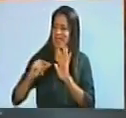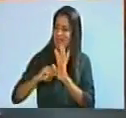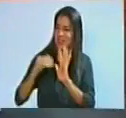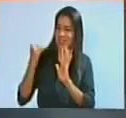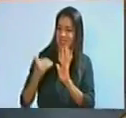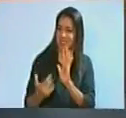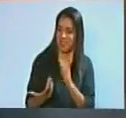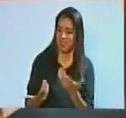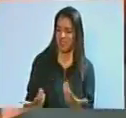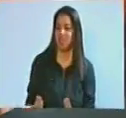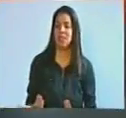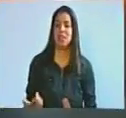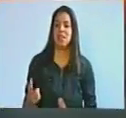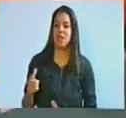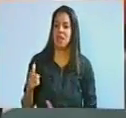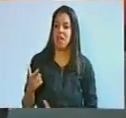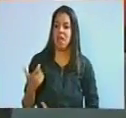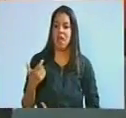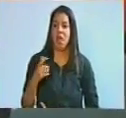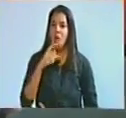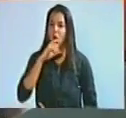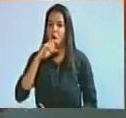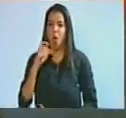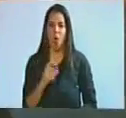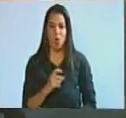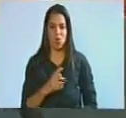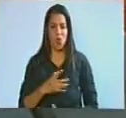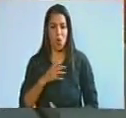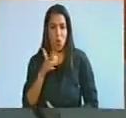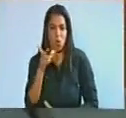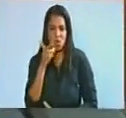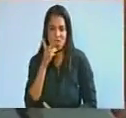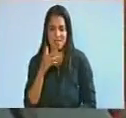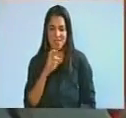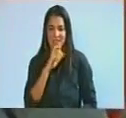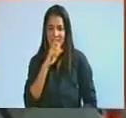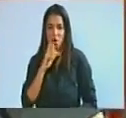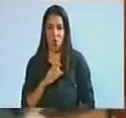ser tan suicida un odio? ¿Puede ser tan